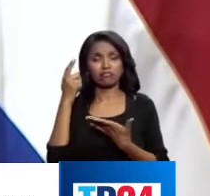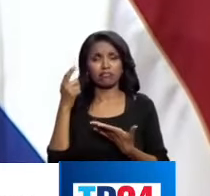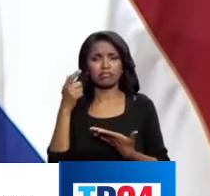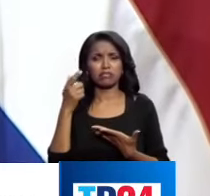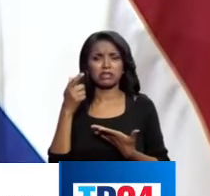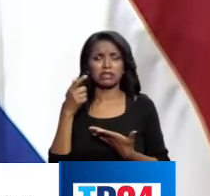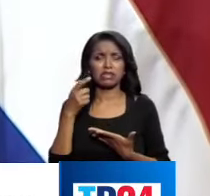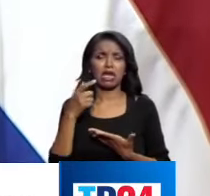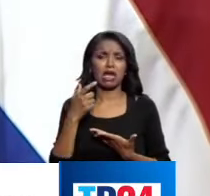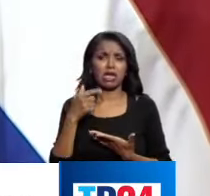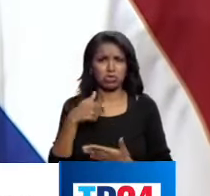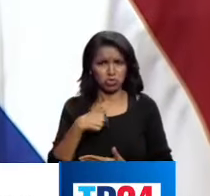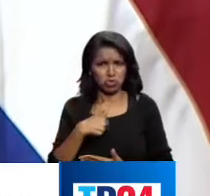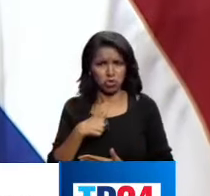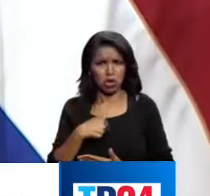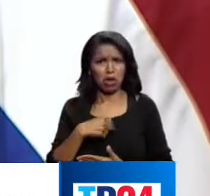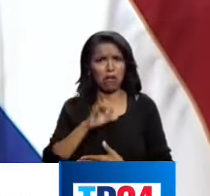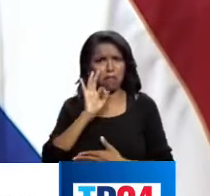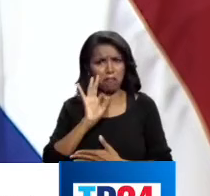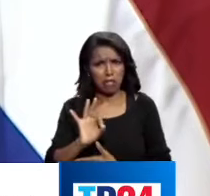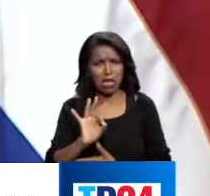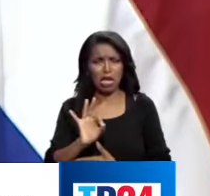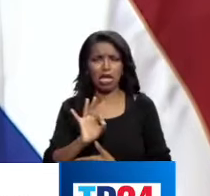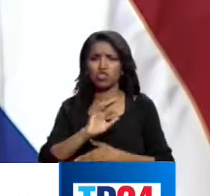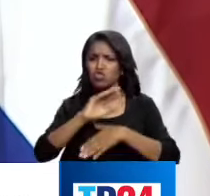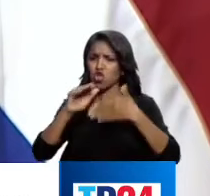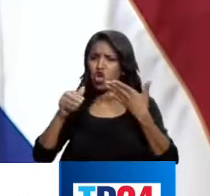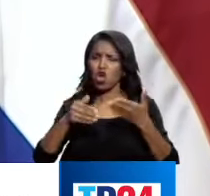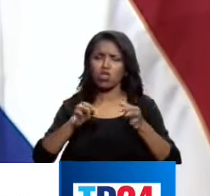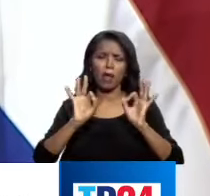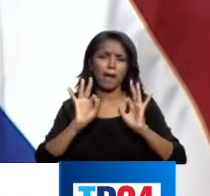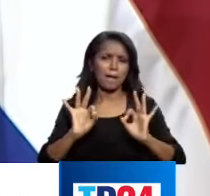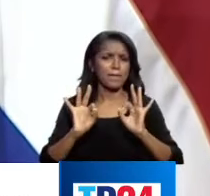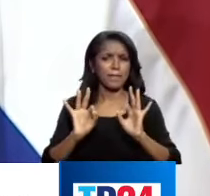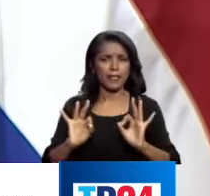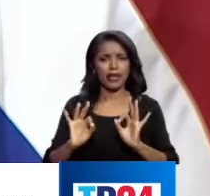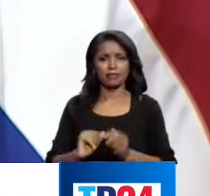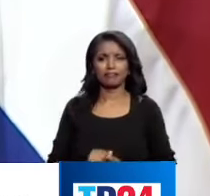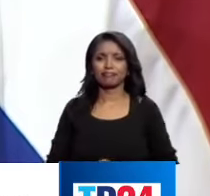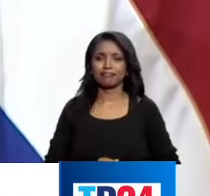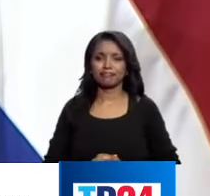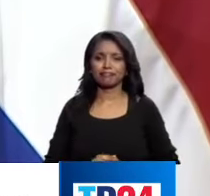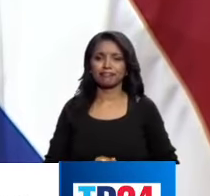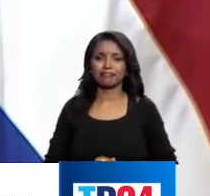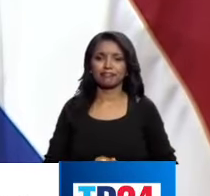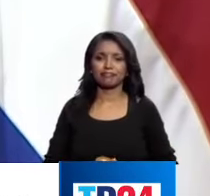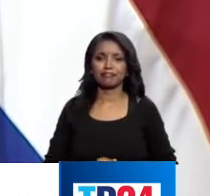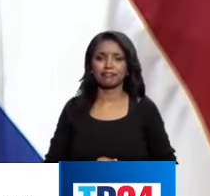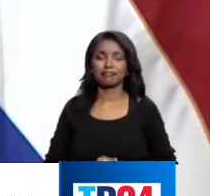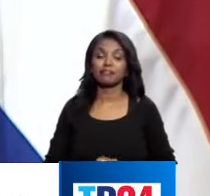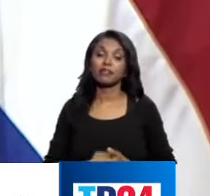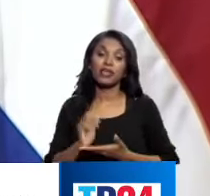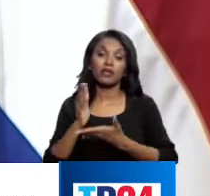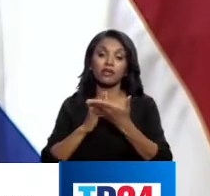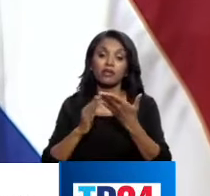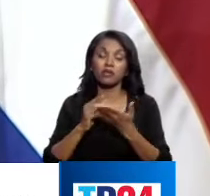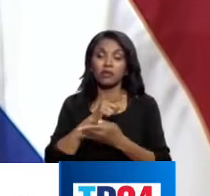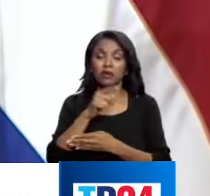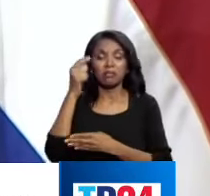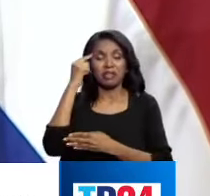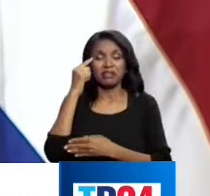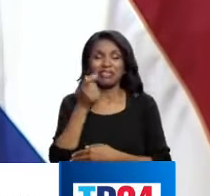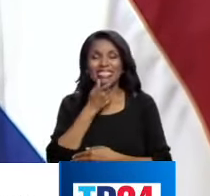bien. El gabinete turístico ha generado inversión en infraestructura. Aunque a muchos les cause